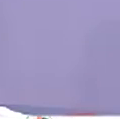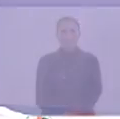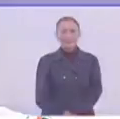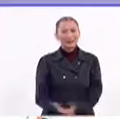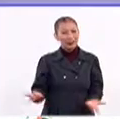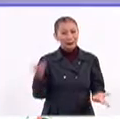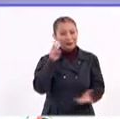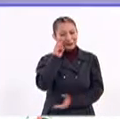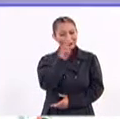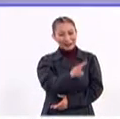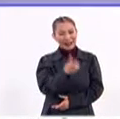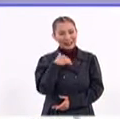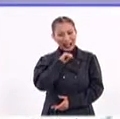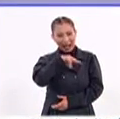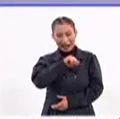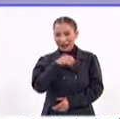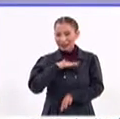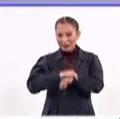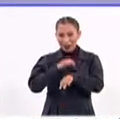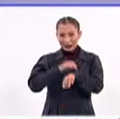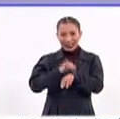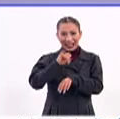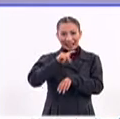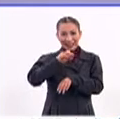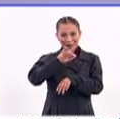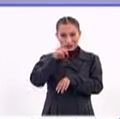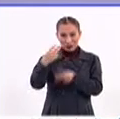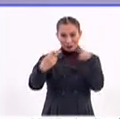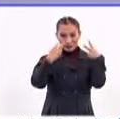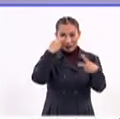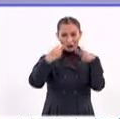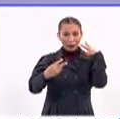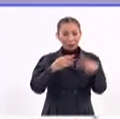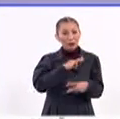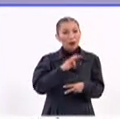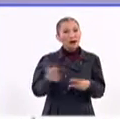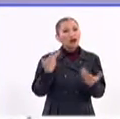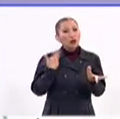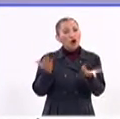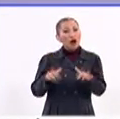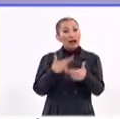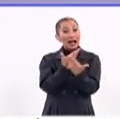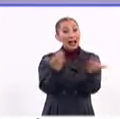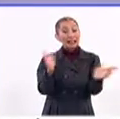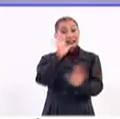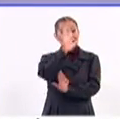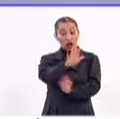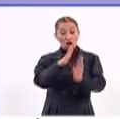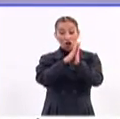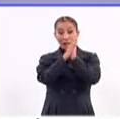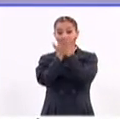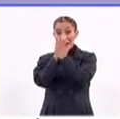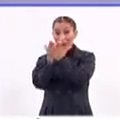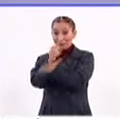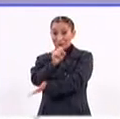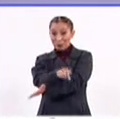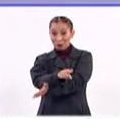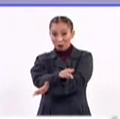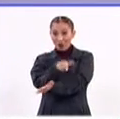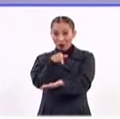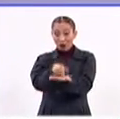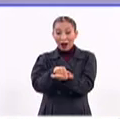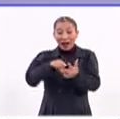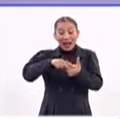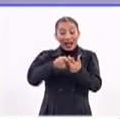Bueno, ¿y qué te parece, Ana Cristina, amigos de Interfaz que nos están viendo? Vamos a regalar 5 ejemplares de este libro,